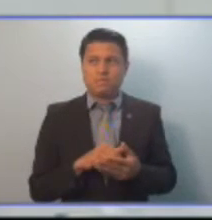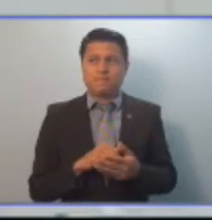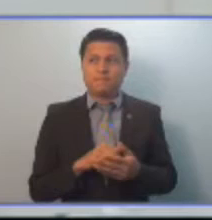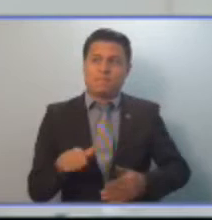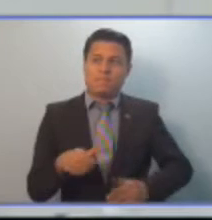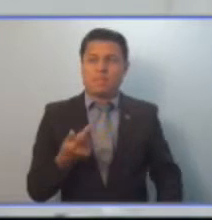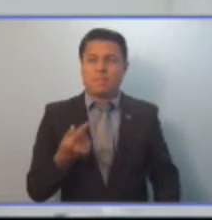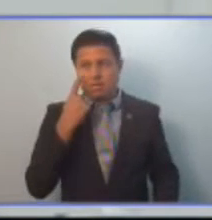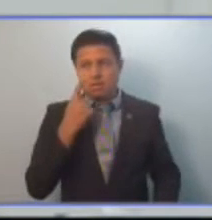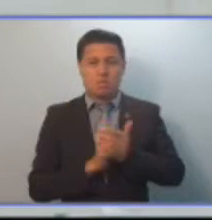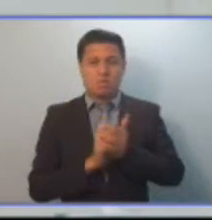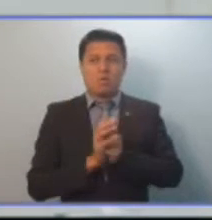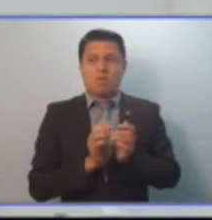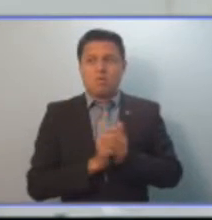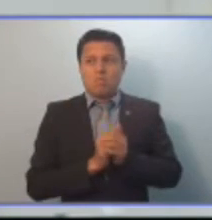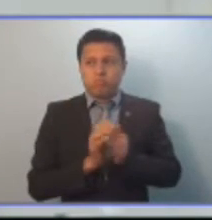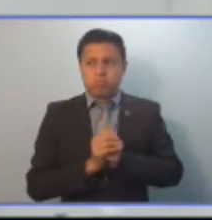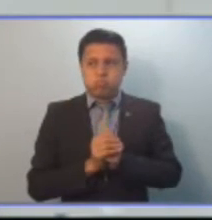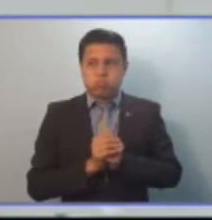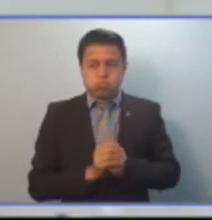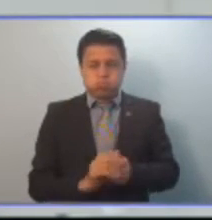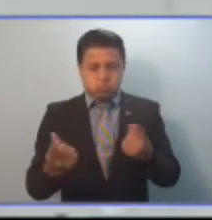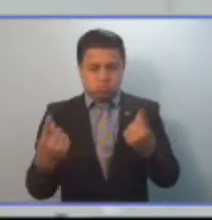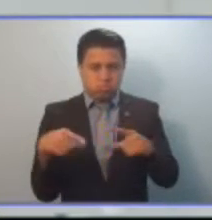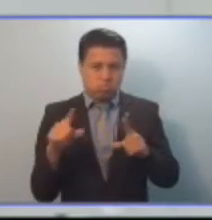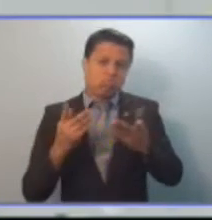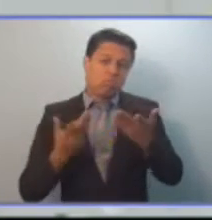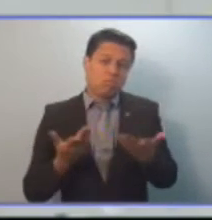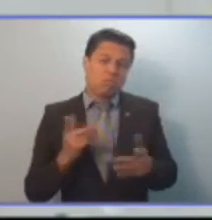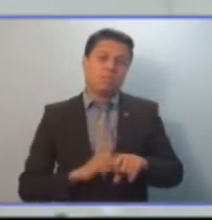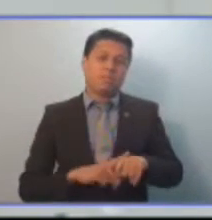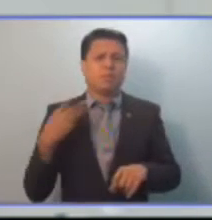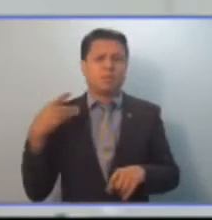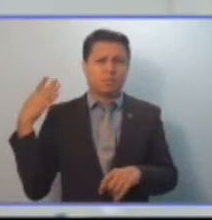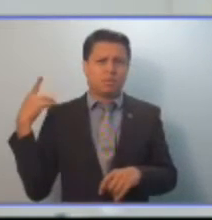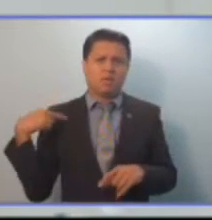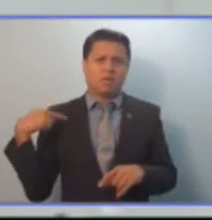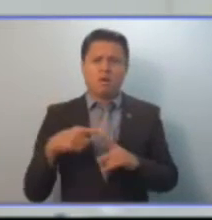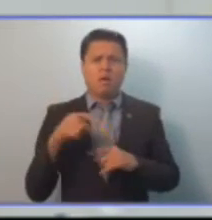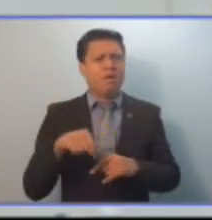algunos problemas que todavía subsisten a pesar del tiempo, ¿verdad?